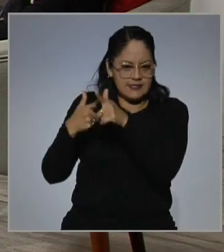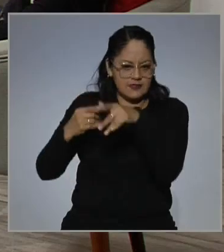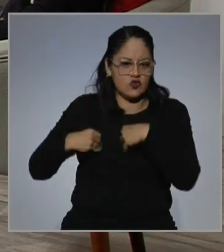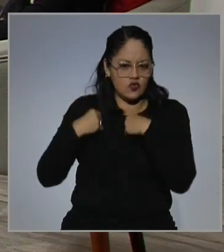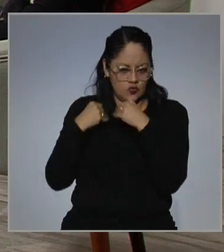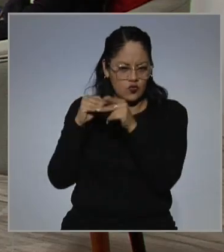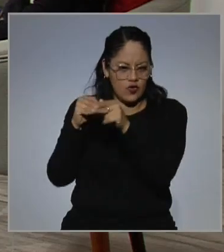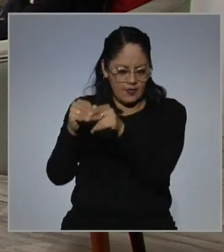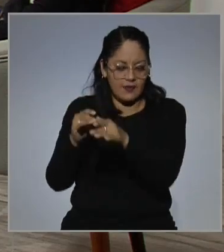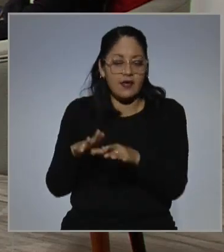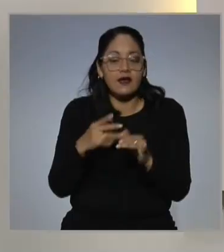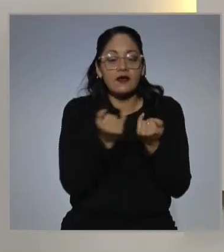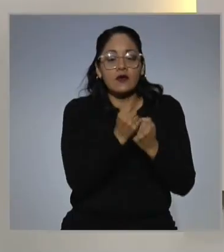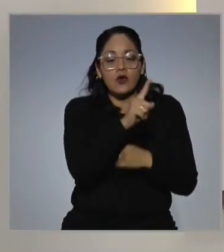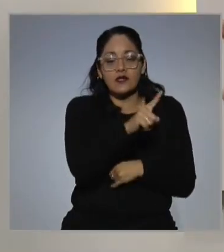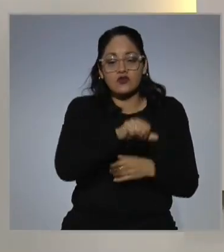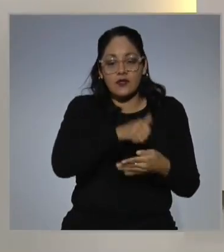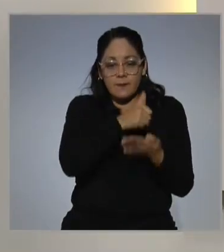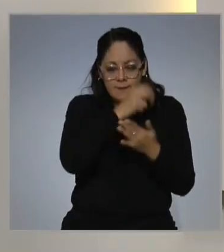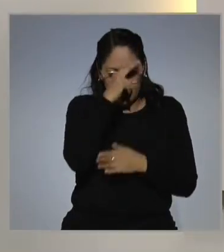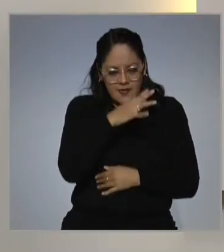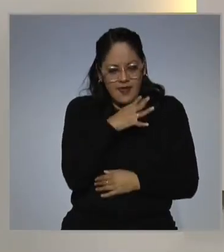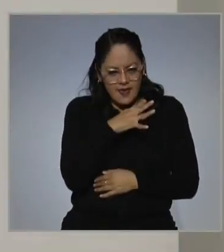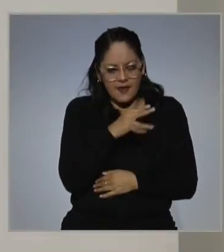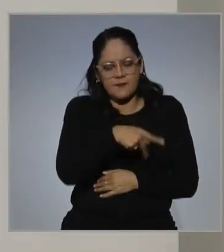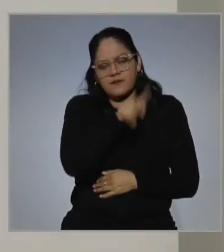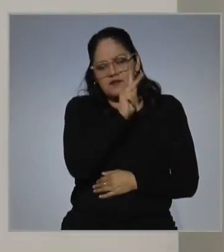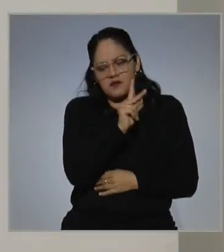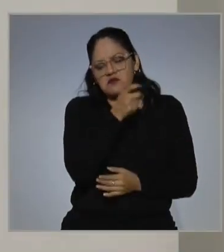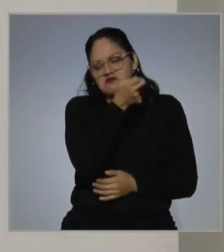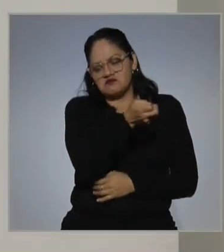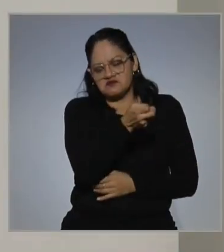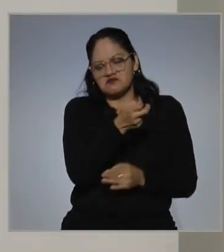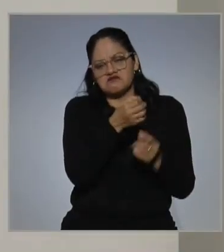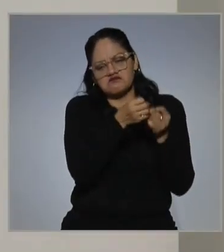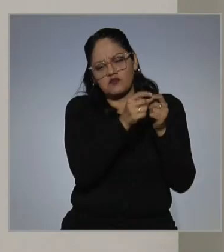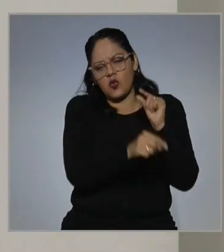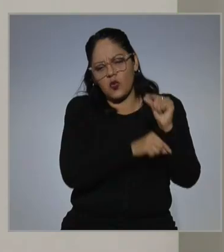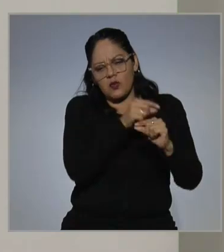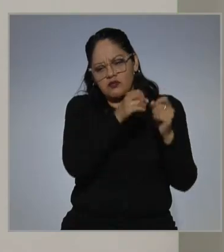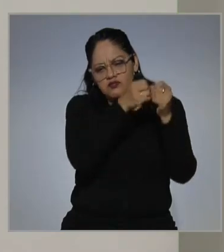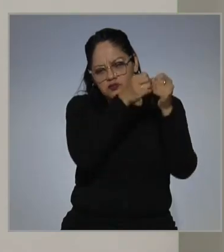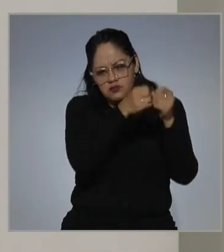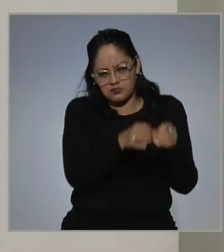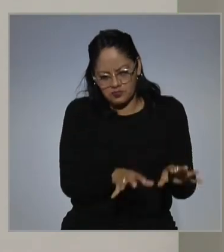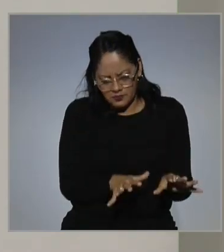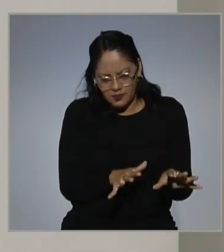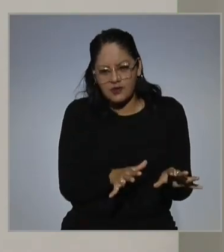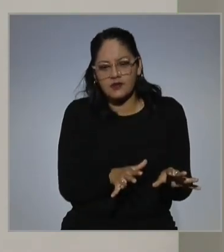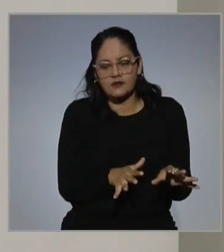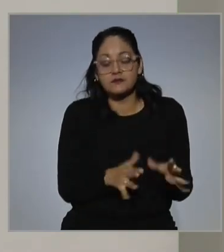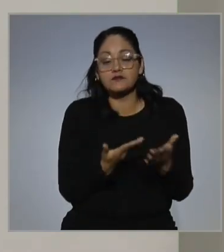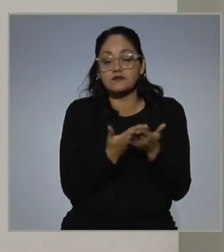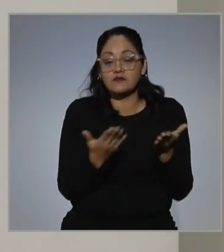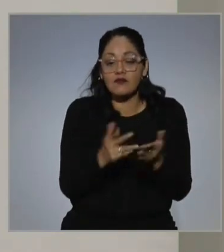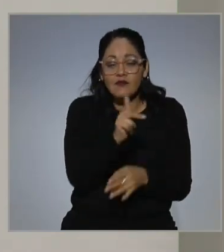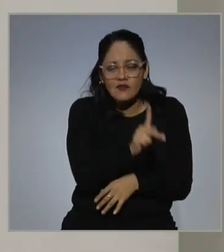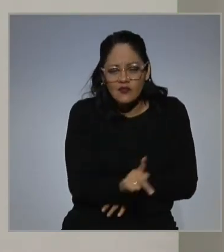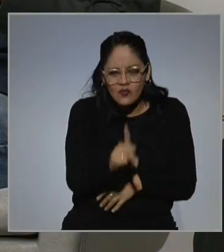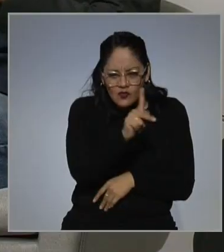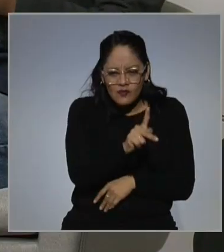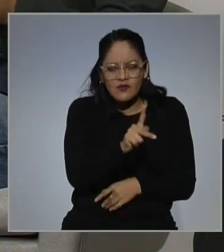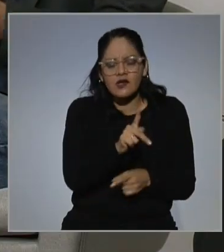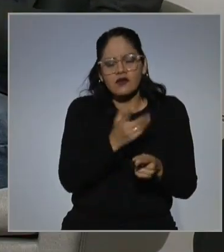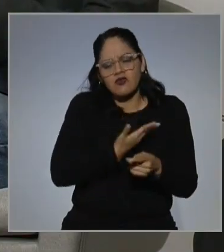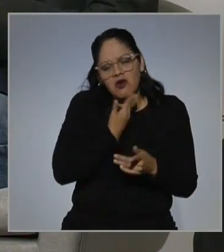también existían los carnavales, pero fue una práctica que se perdió y solo quedaron en ciertos pueblos